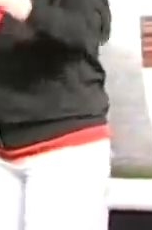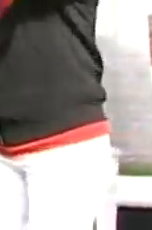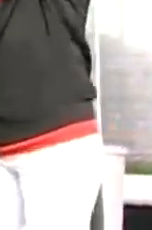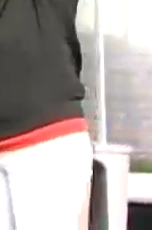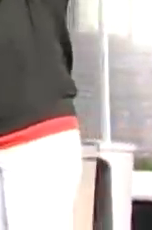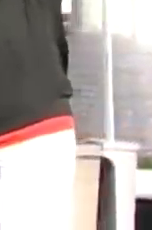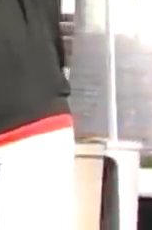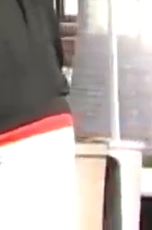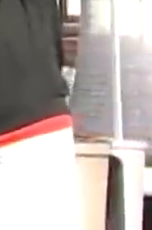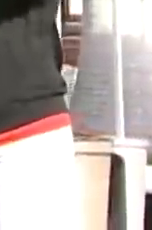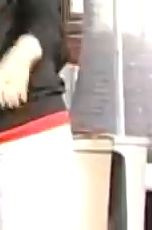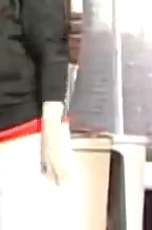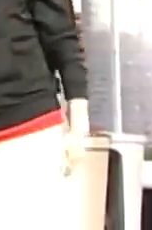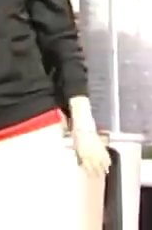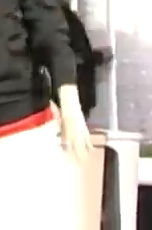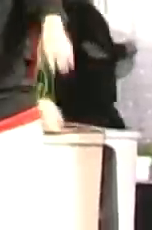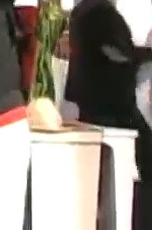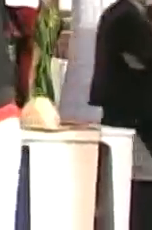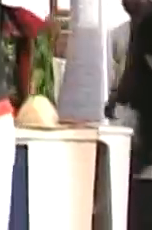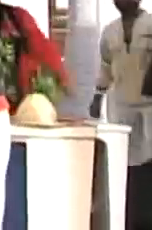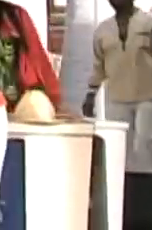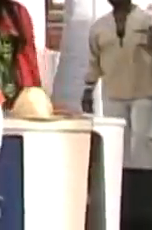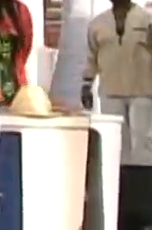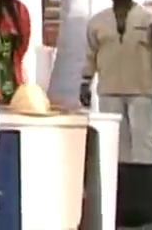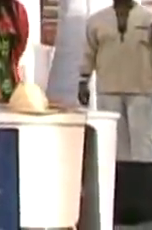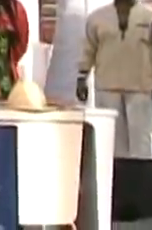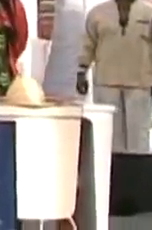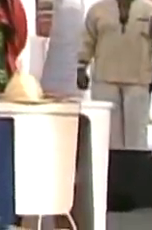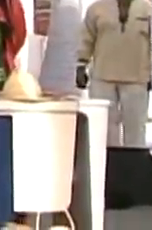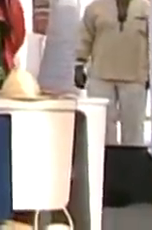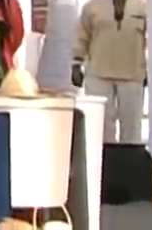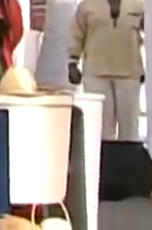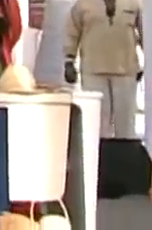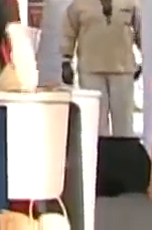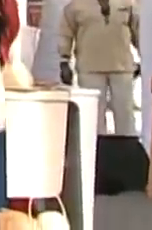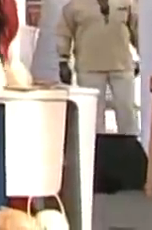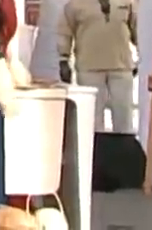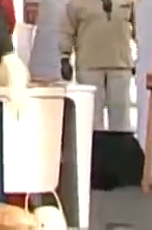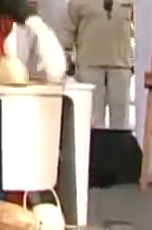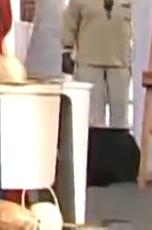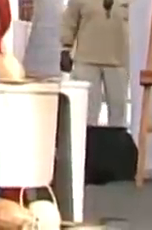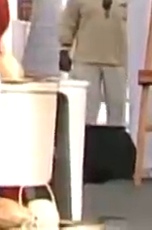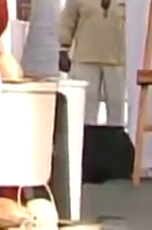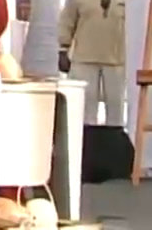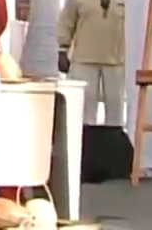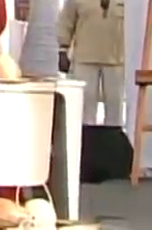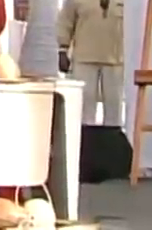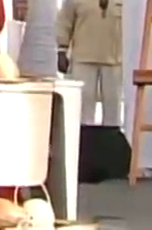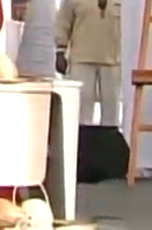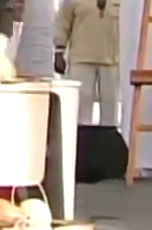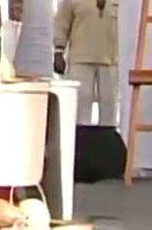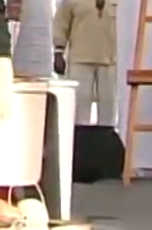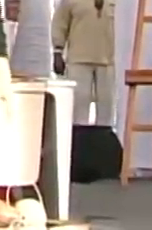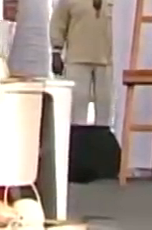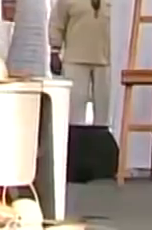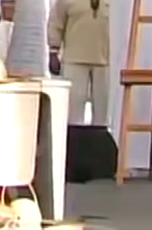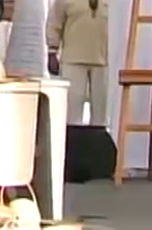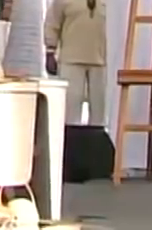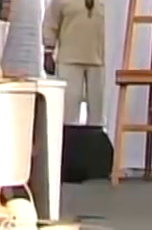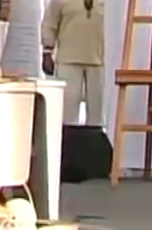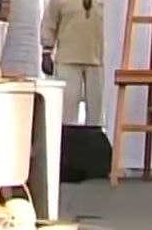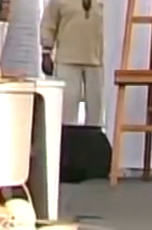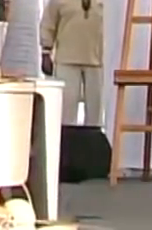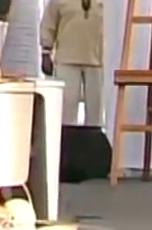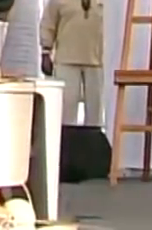de rebeldía. Este día de la resistencia indígena ha sido gracias a la Revolución Bolivariana y a sus líderes, el comandante eterno Hugo